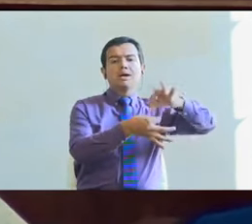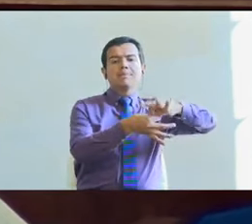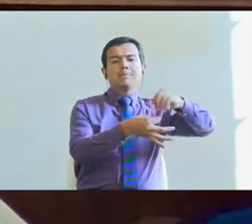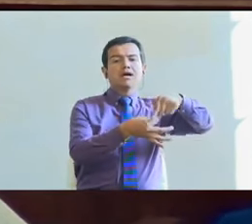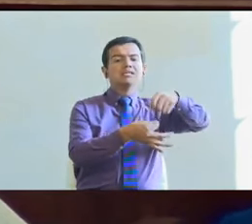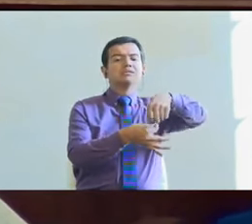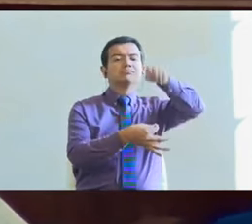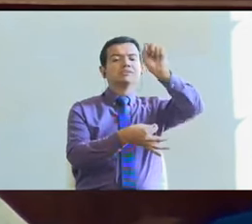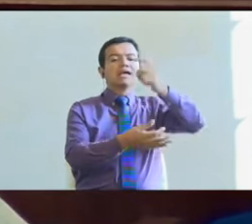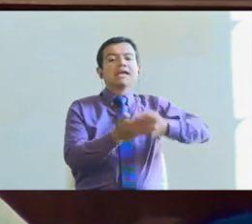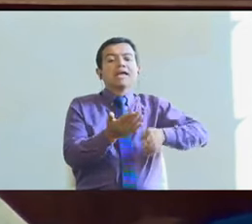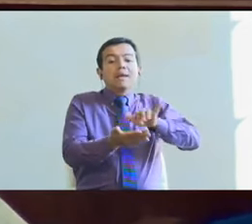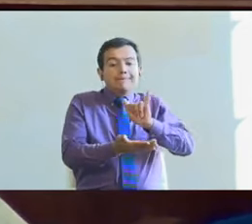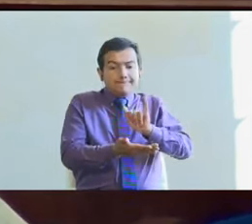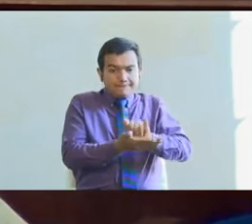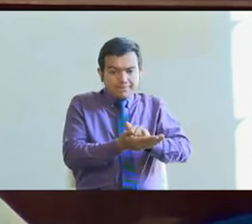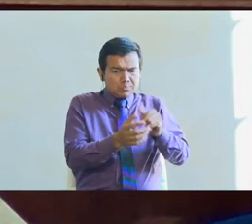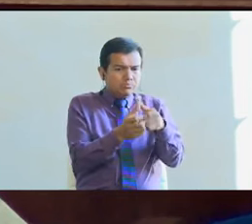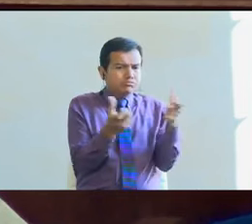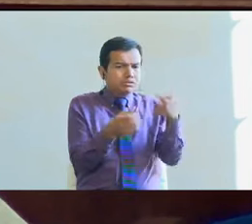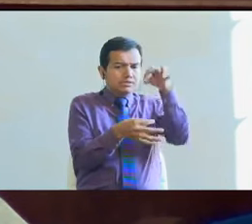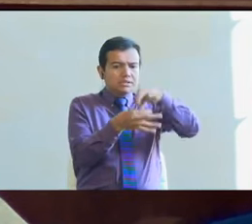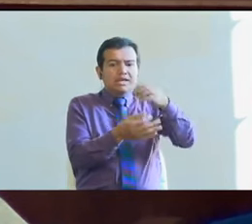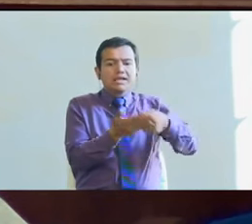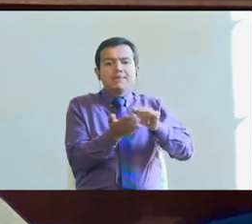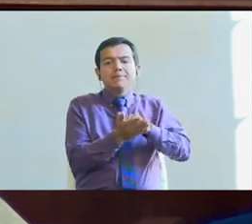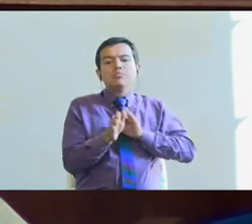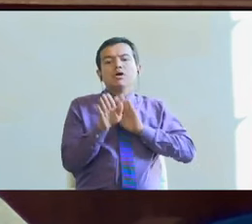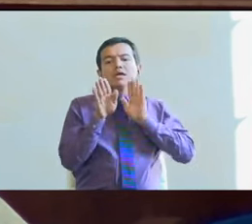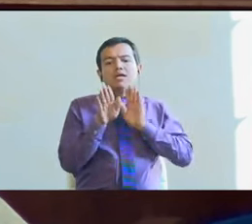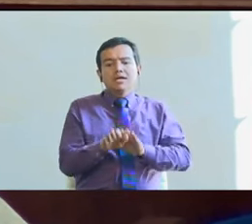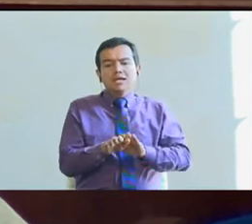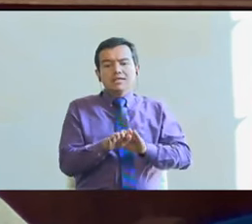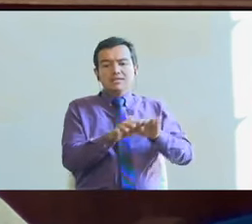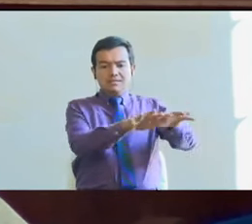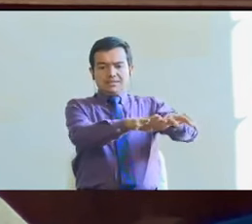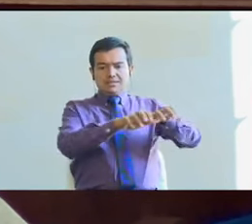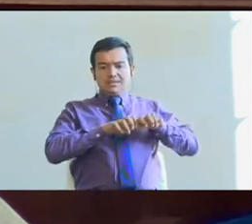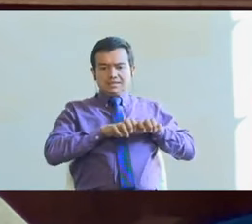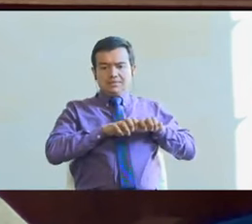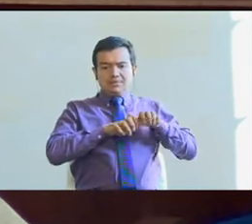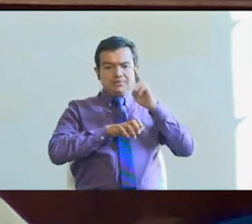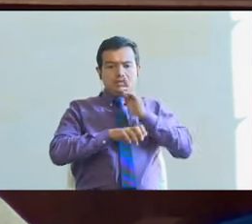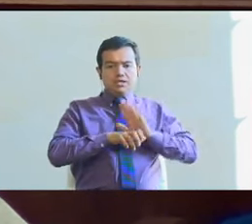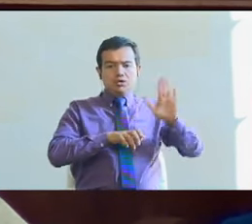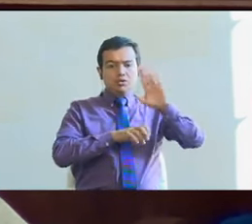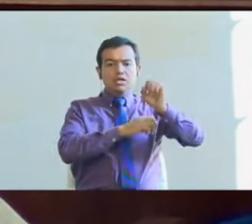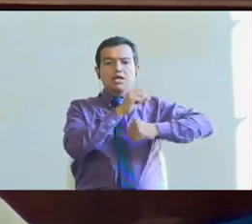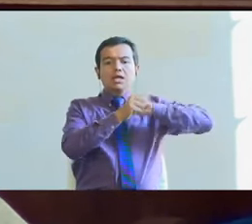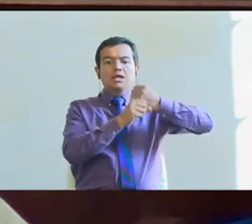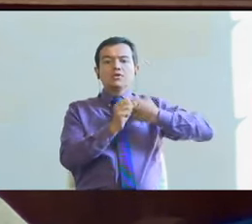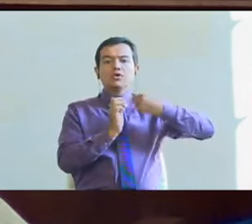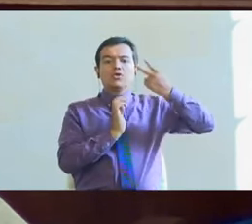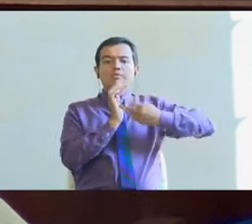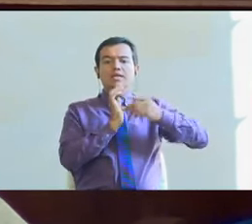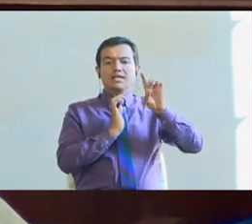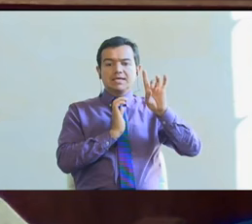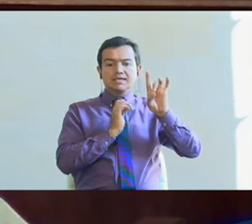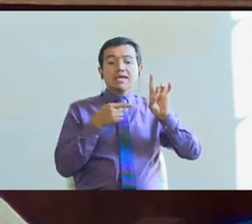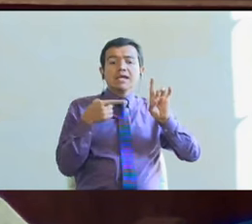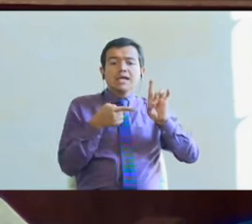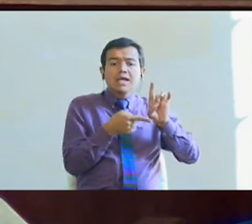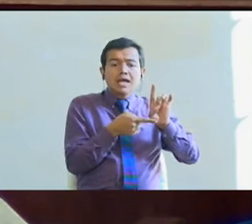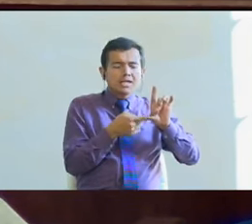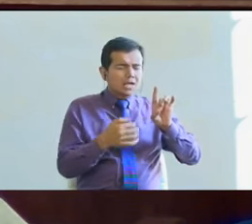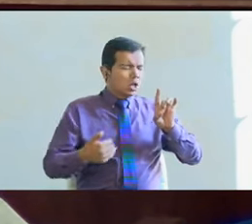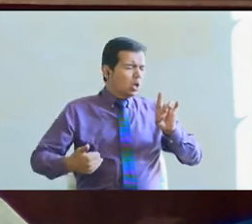un representante de en la asamblea nacional en el año 2015 es el diputado más joven que